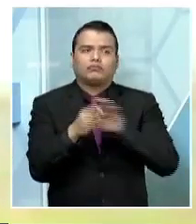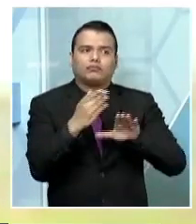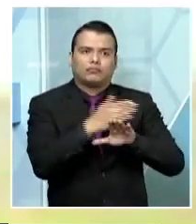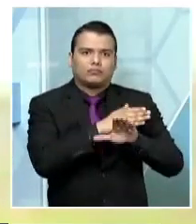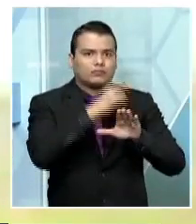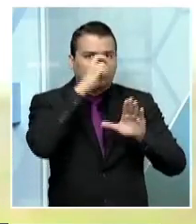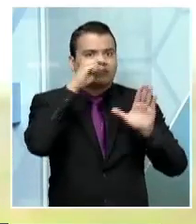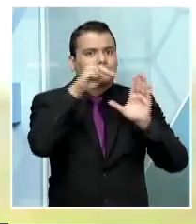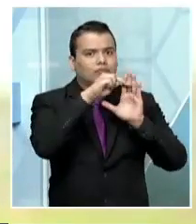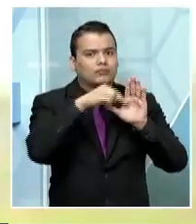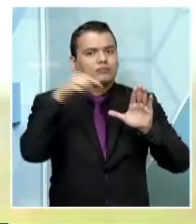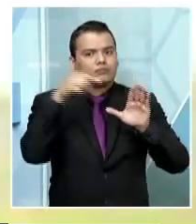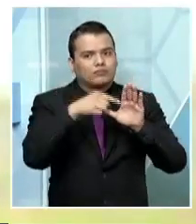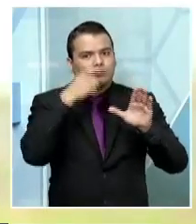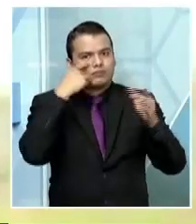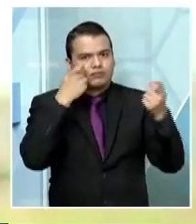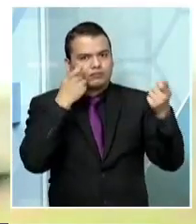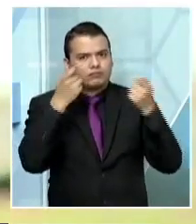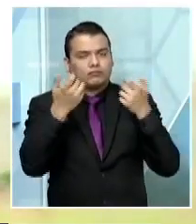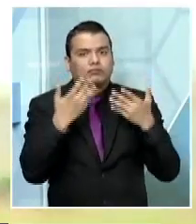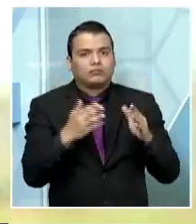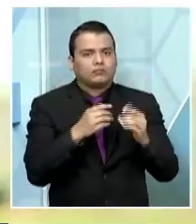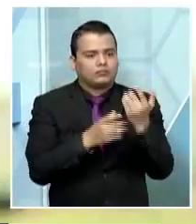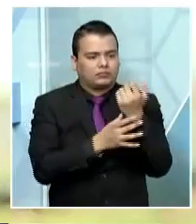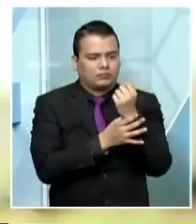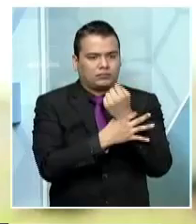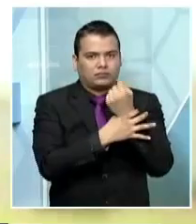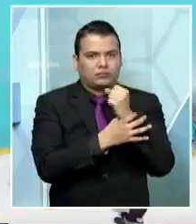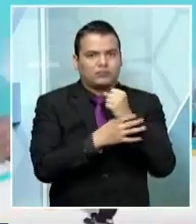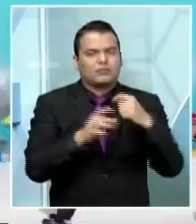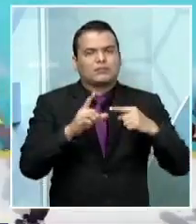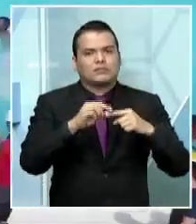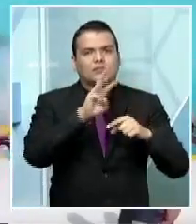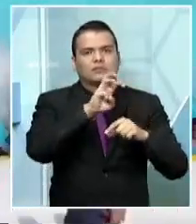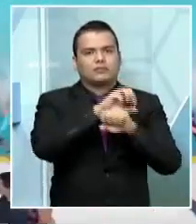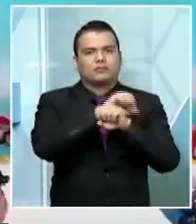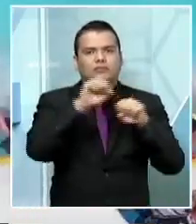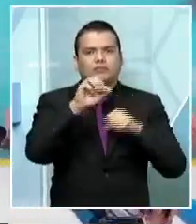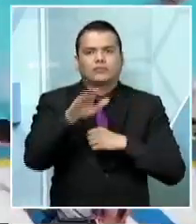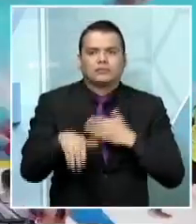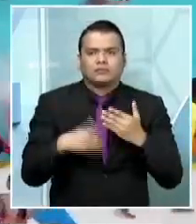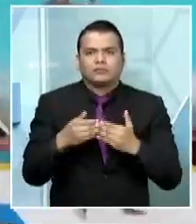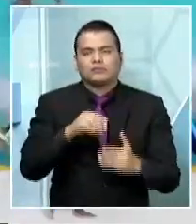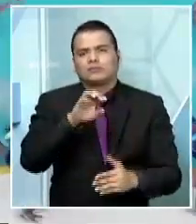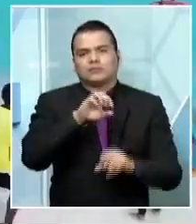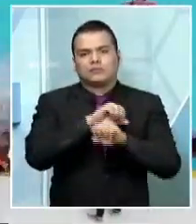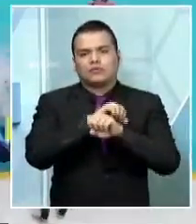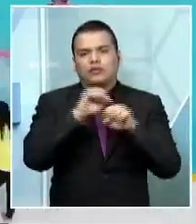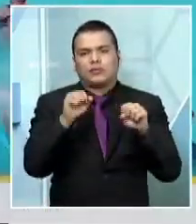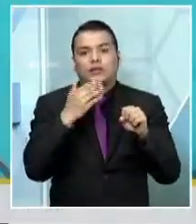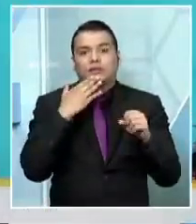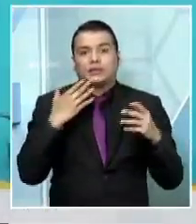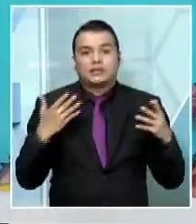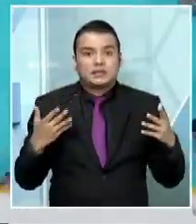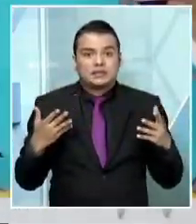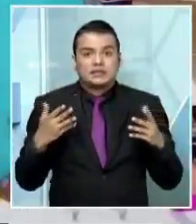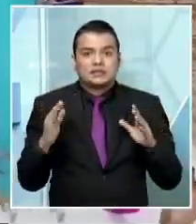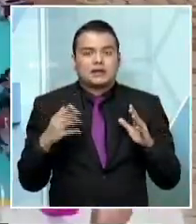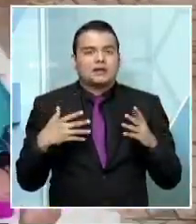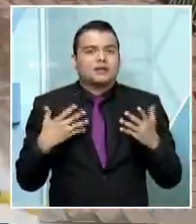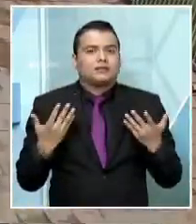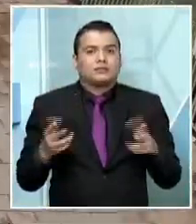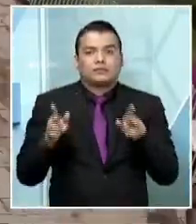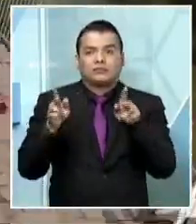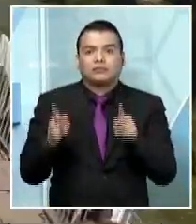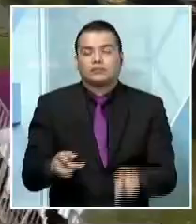colores. Por decir algo, la manilla verde es desde las 8 de la mañana hasta las 9. Entonces a esa hora el